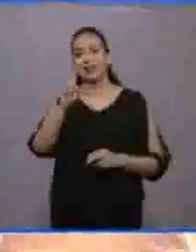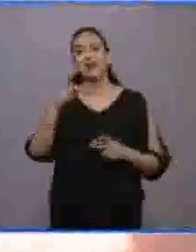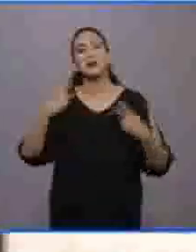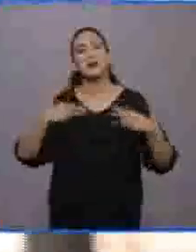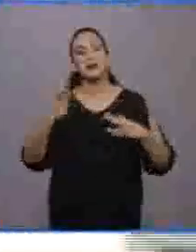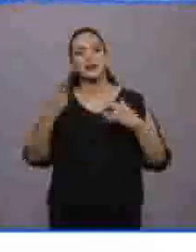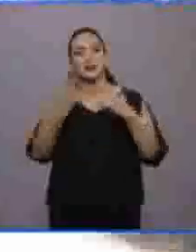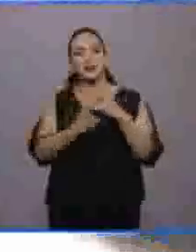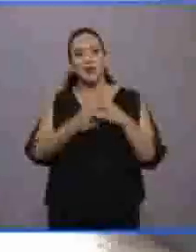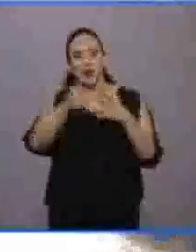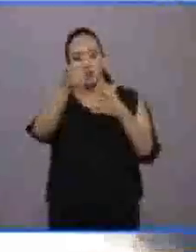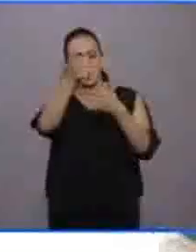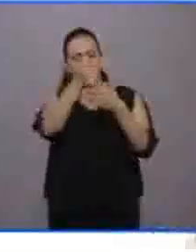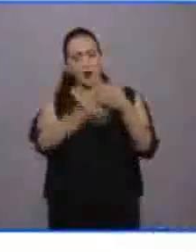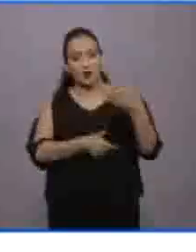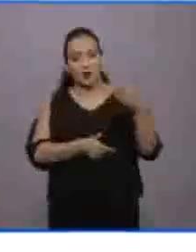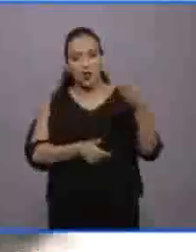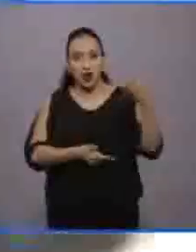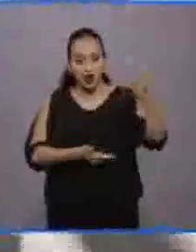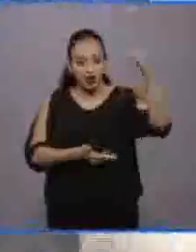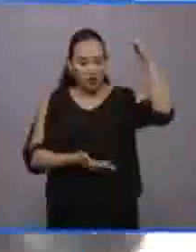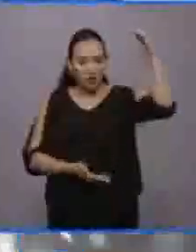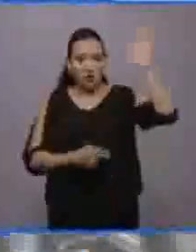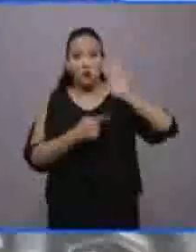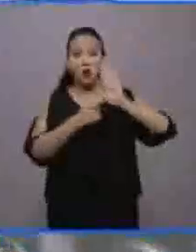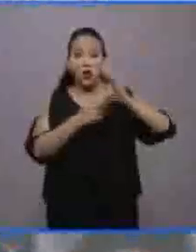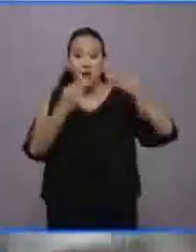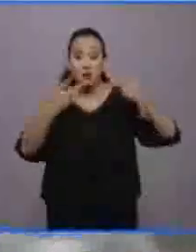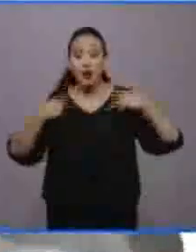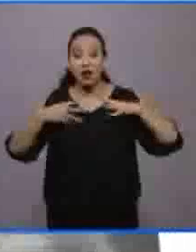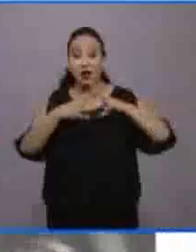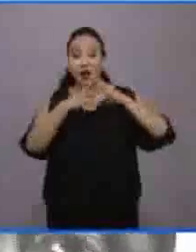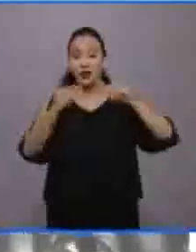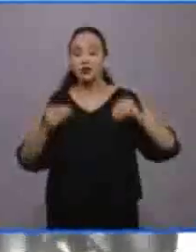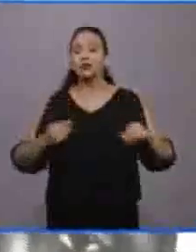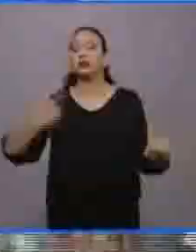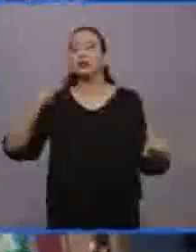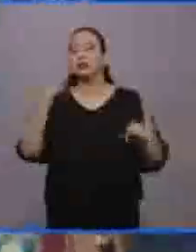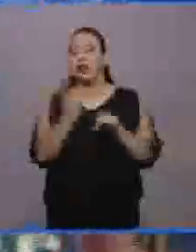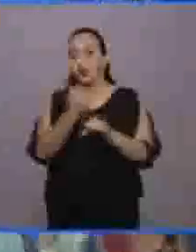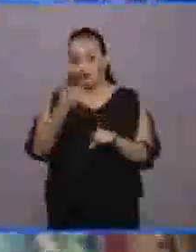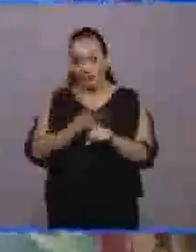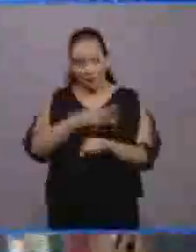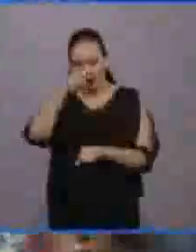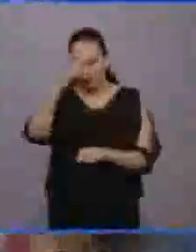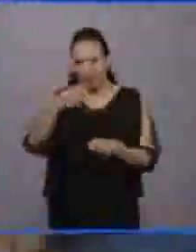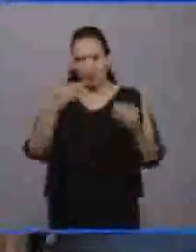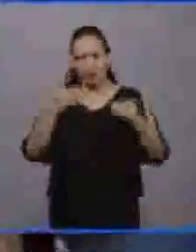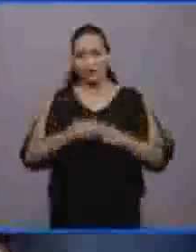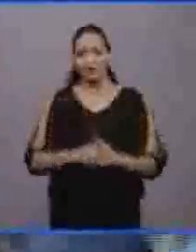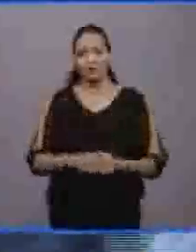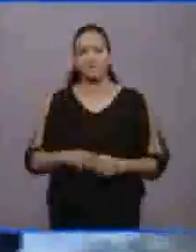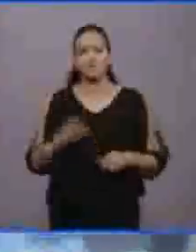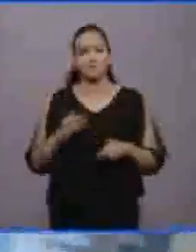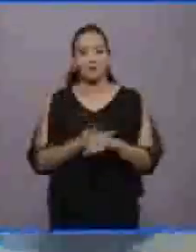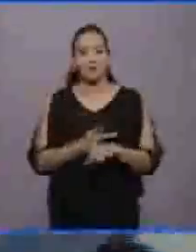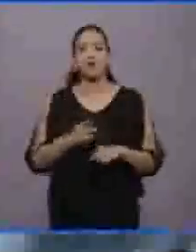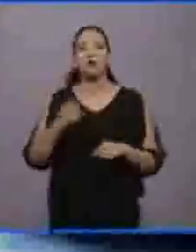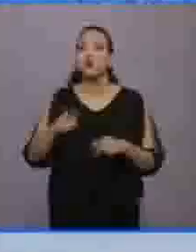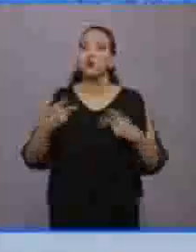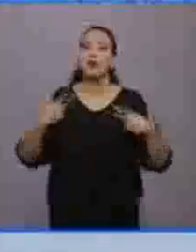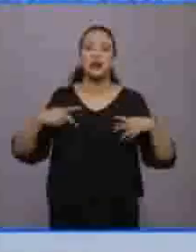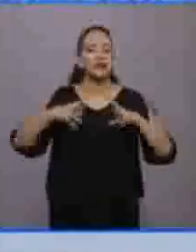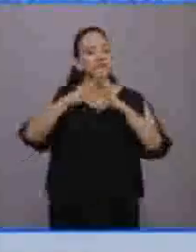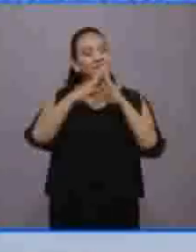lista con estadísticas muy altas, y que descubren una realidad social. Se está acabando con toda una